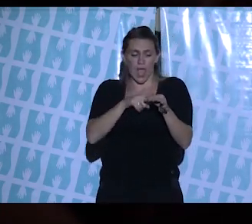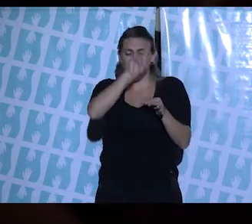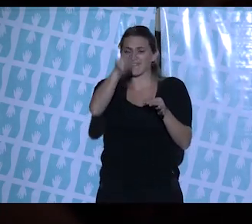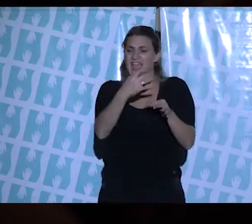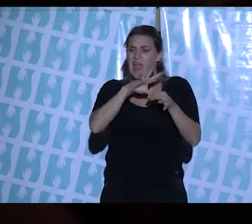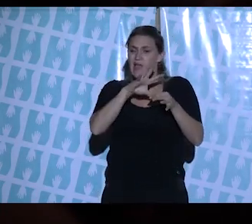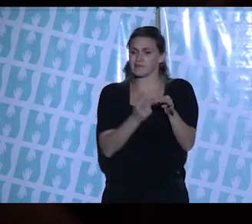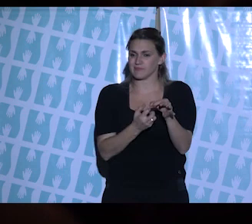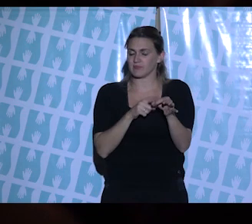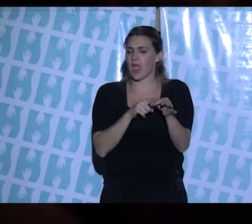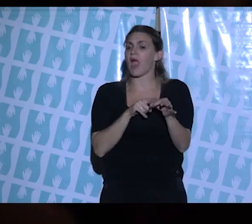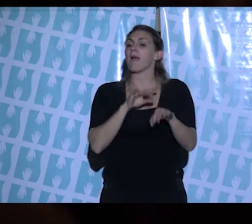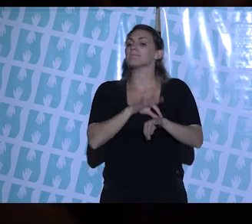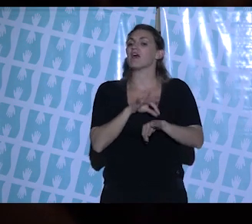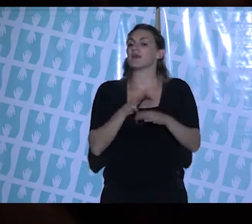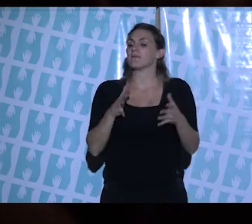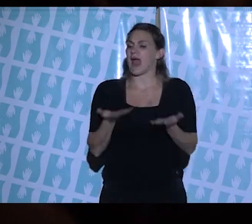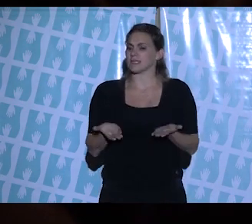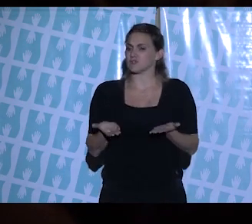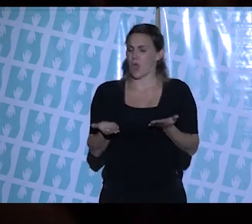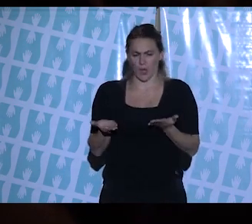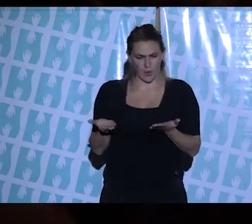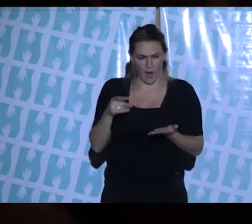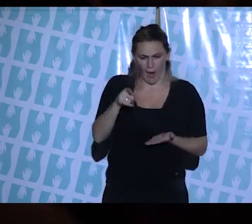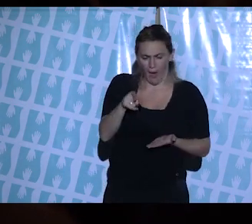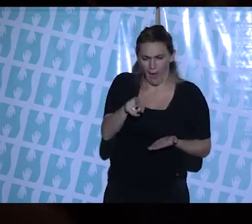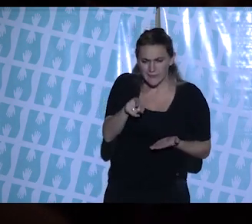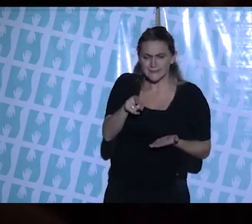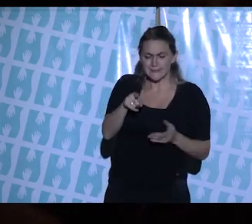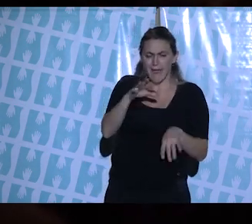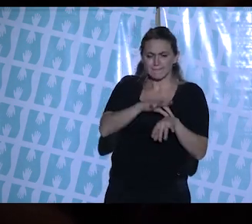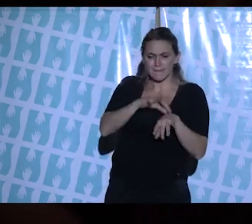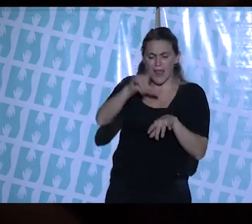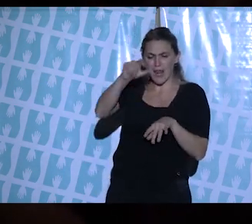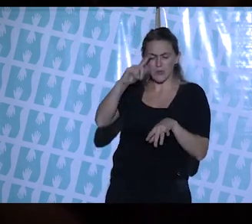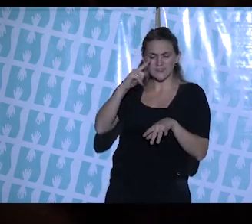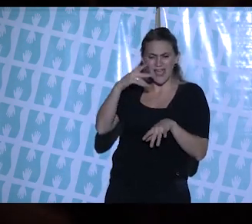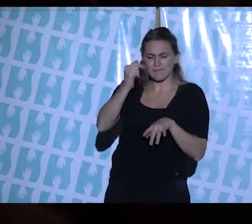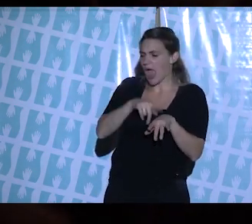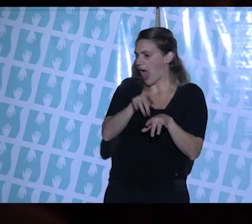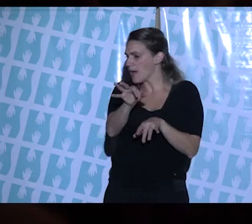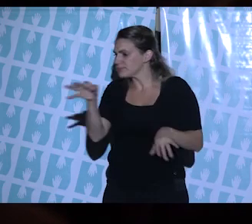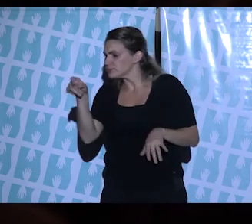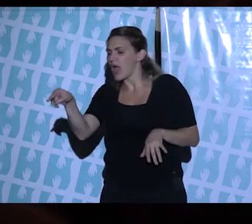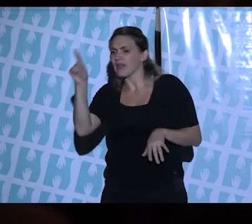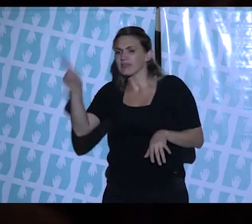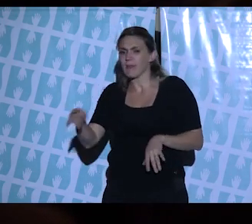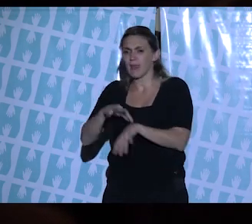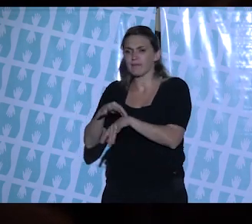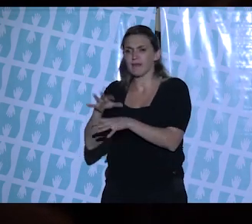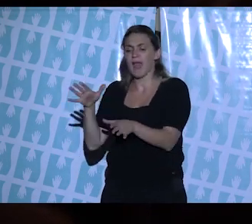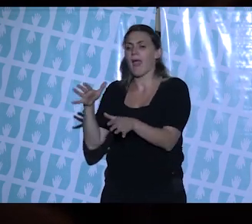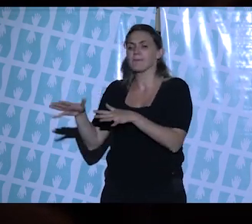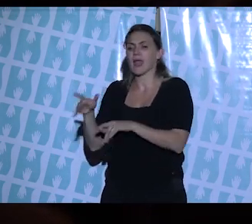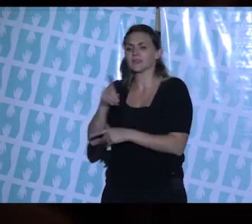en la enfermedad de Parkinson. Entonces ya hay estudios con el nilotinib, que es una droga para el tratamiento de la leucemia,